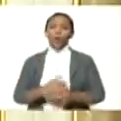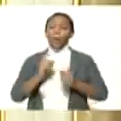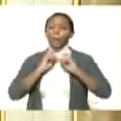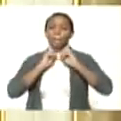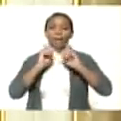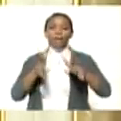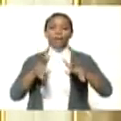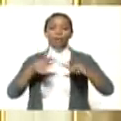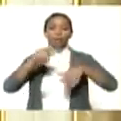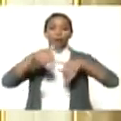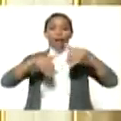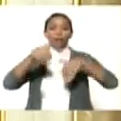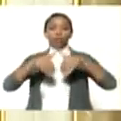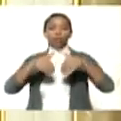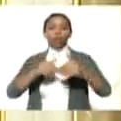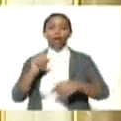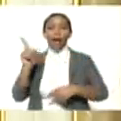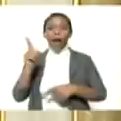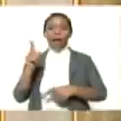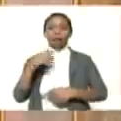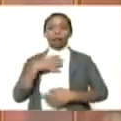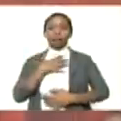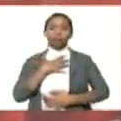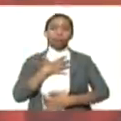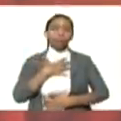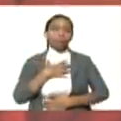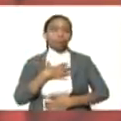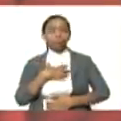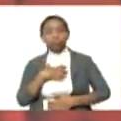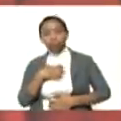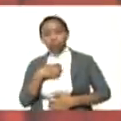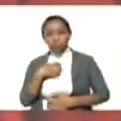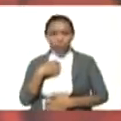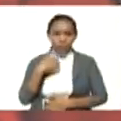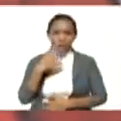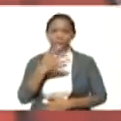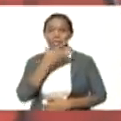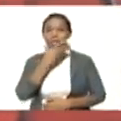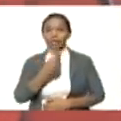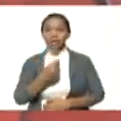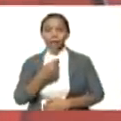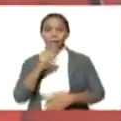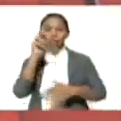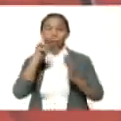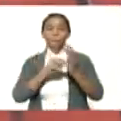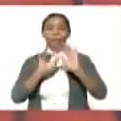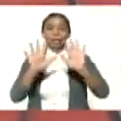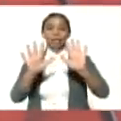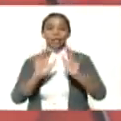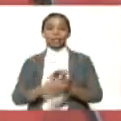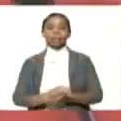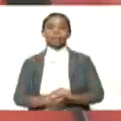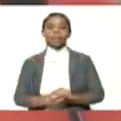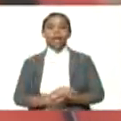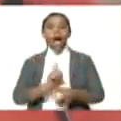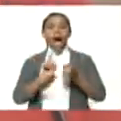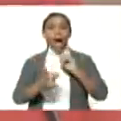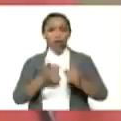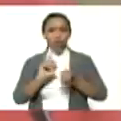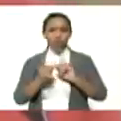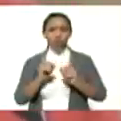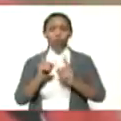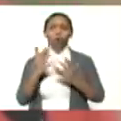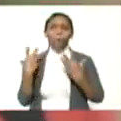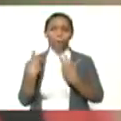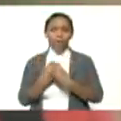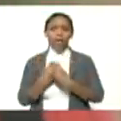elecciones. Él estaba devastado por la pérdida electoral de diciembre de 2015. A varios compañeros quedaron devastados.